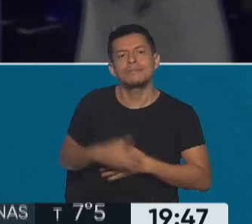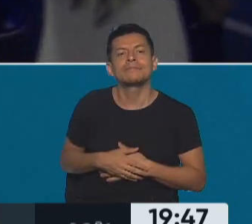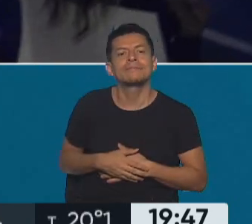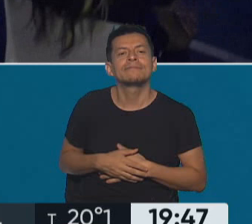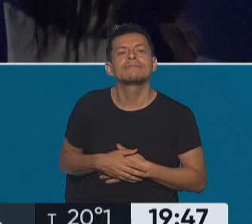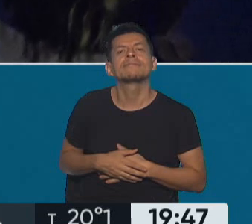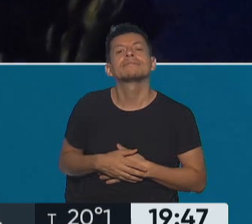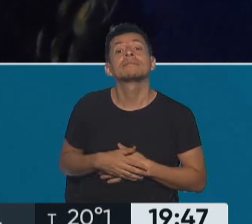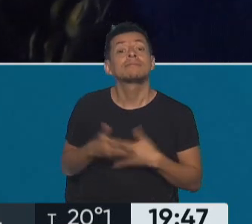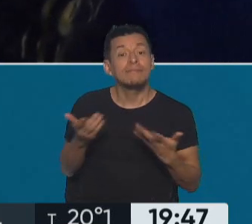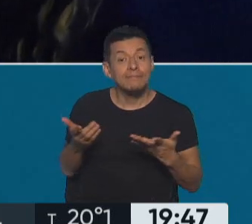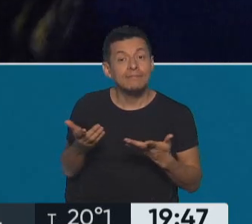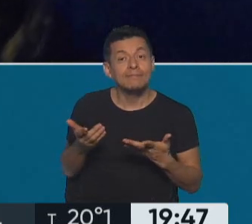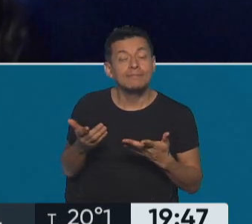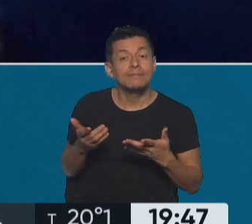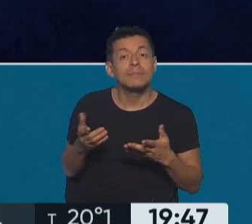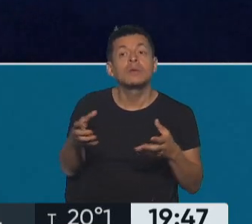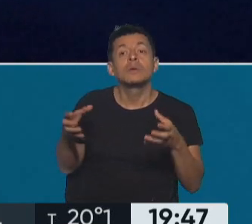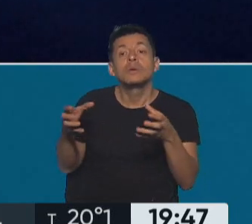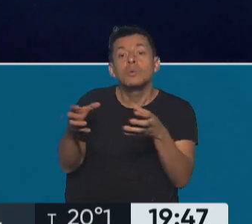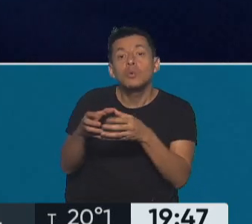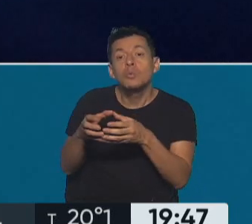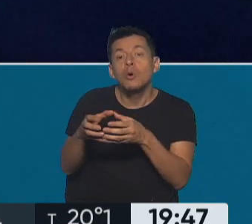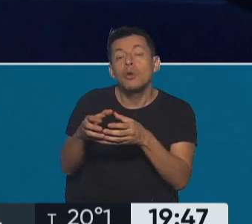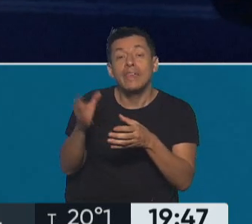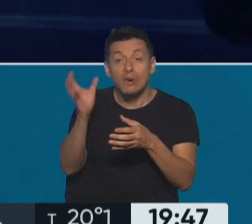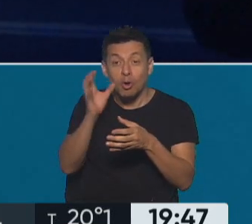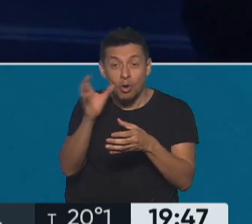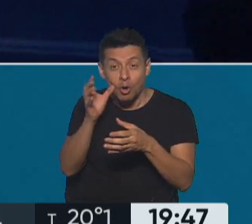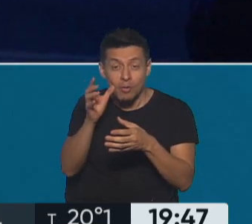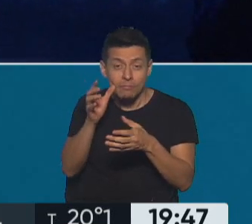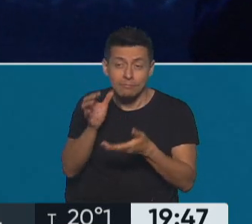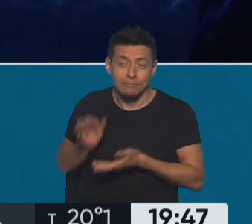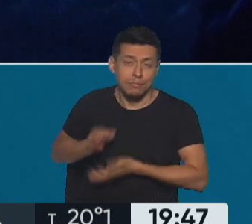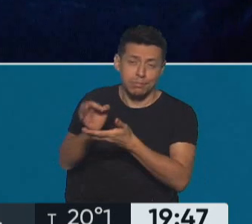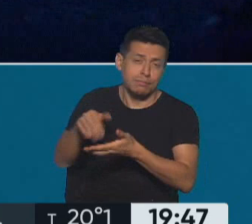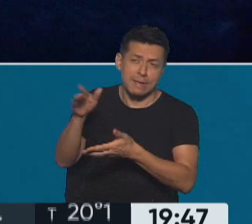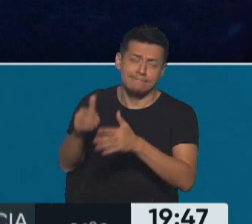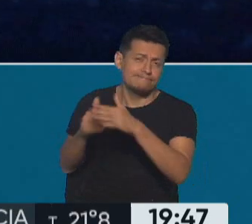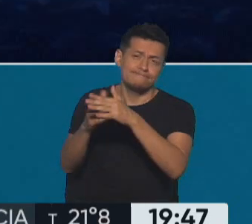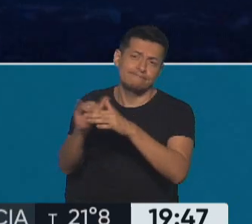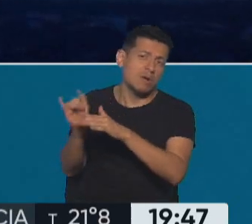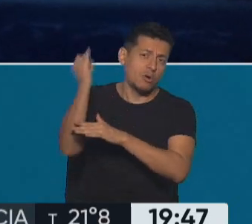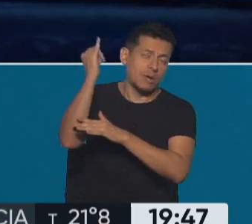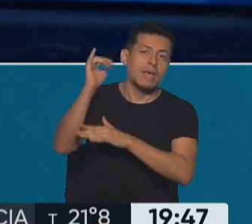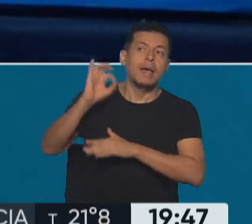ella esto. Bueno, la orquesta del Colón, la más premiada, la considerada la número uno desde el año